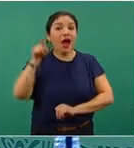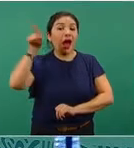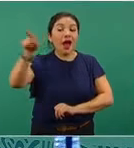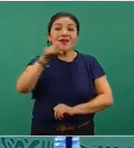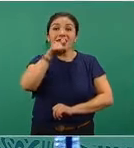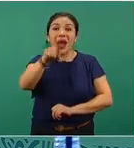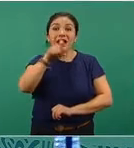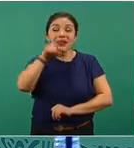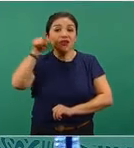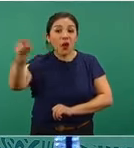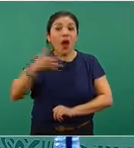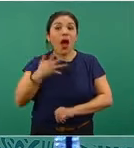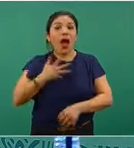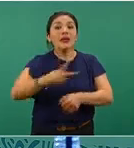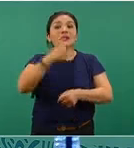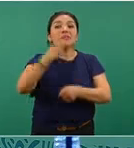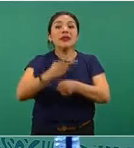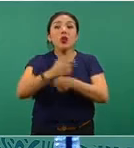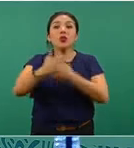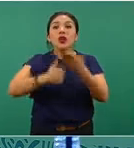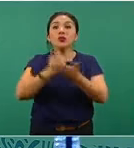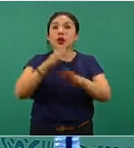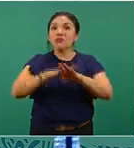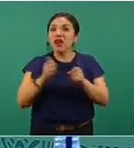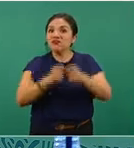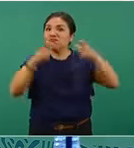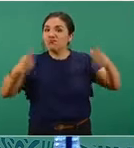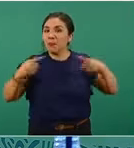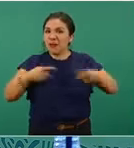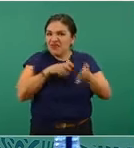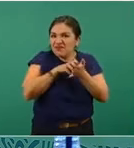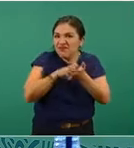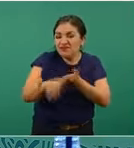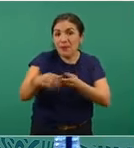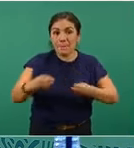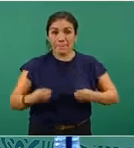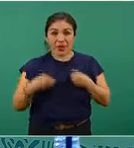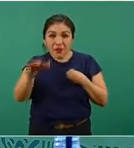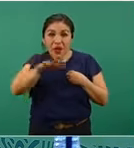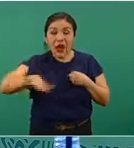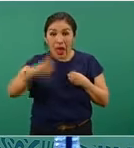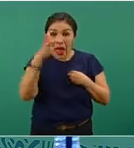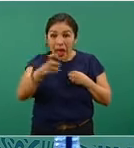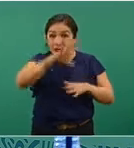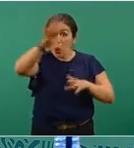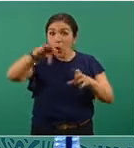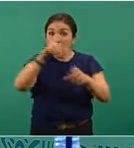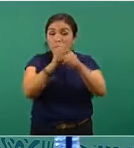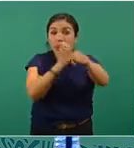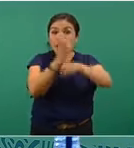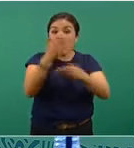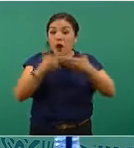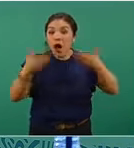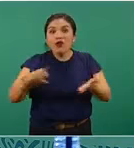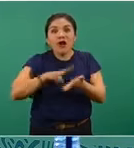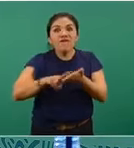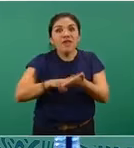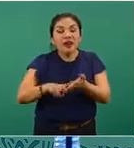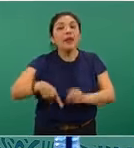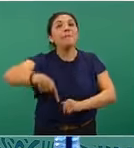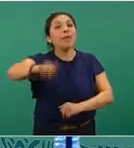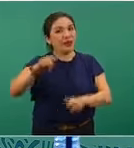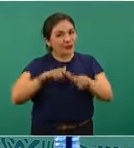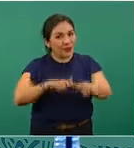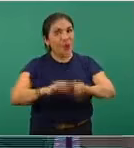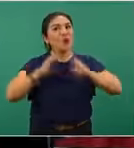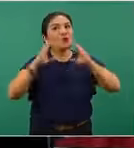Jalisco porque tiene la segunda ciudad más poblada y entonces el conjunto de la entidad federativa está en color verde, pero hay que tener